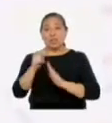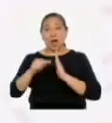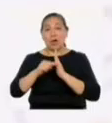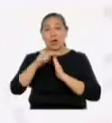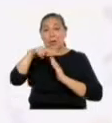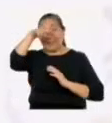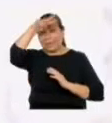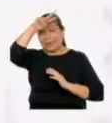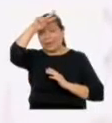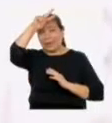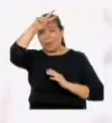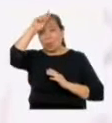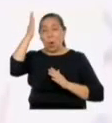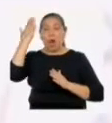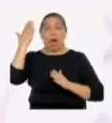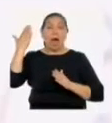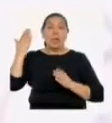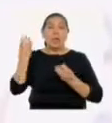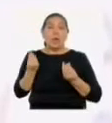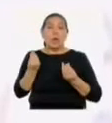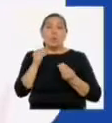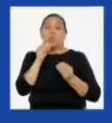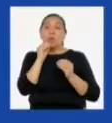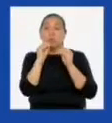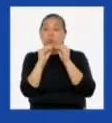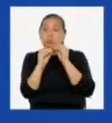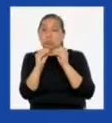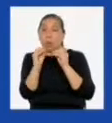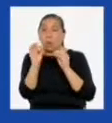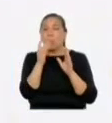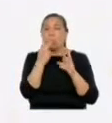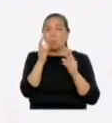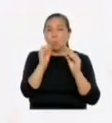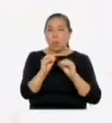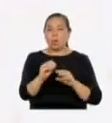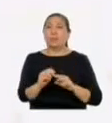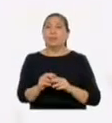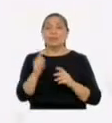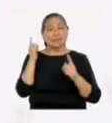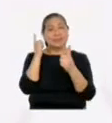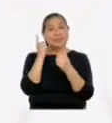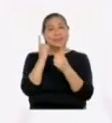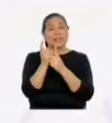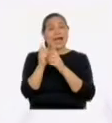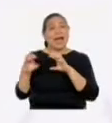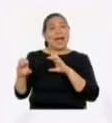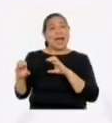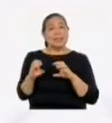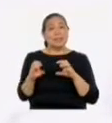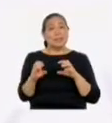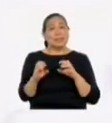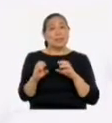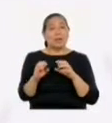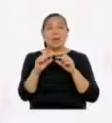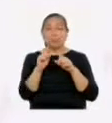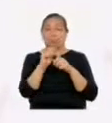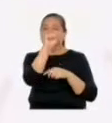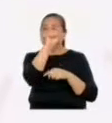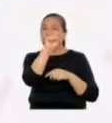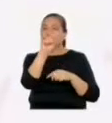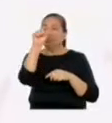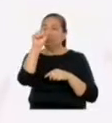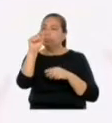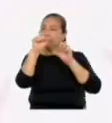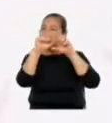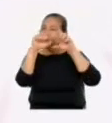del antiguo Perú desde su rol como curanderas. El reto será elaborar un breve párrafo